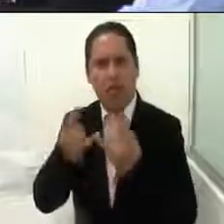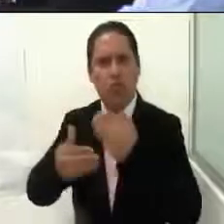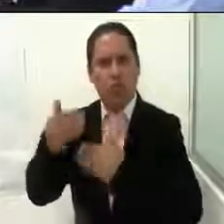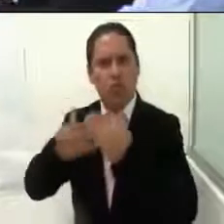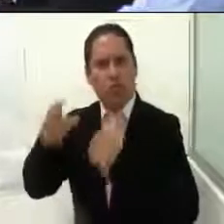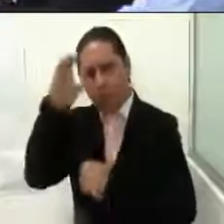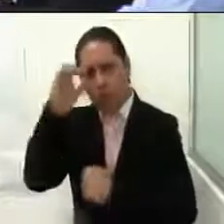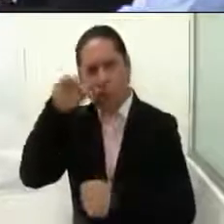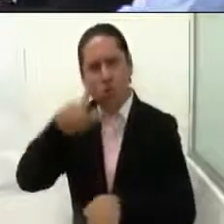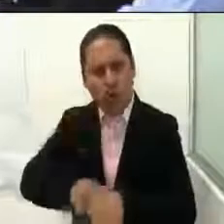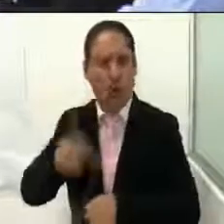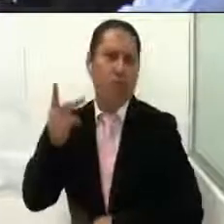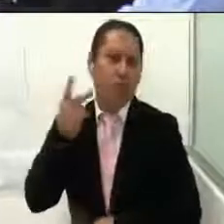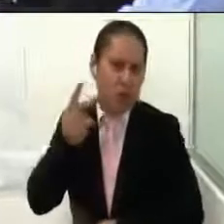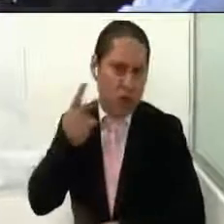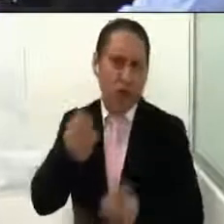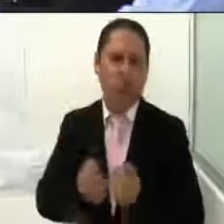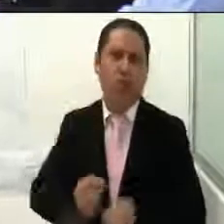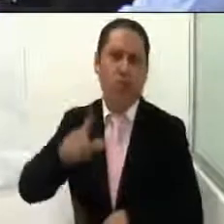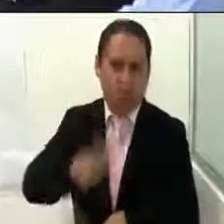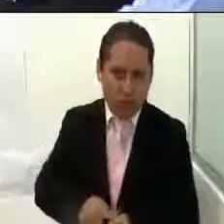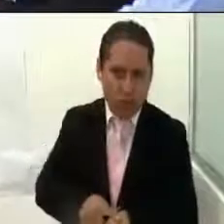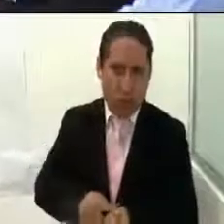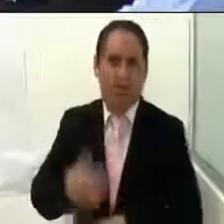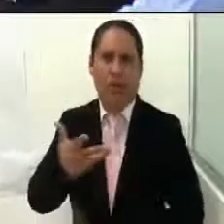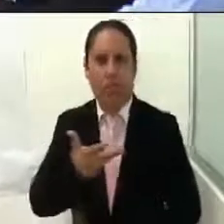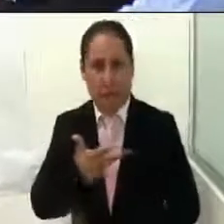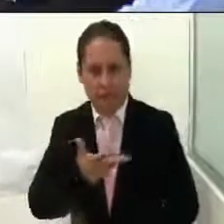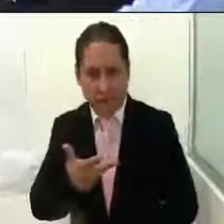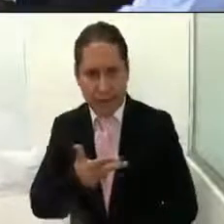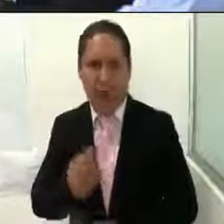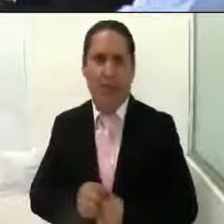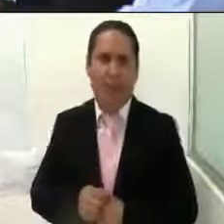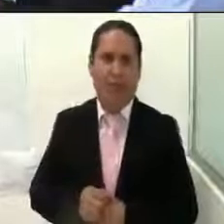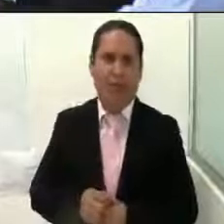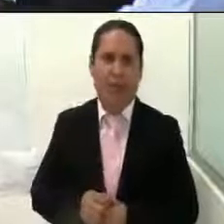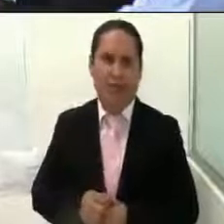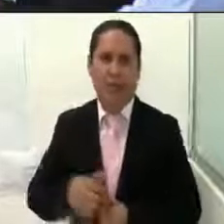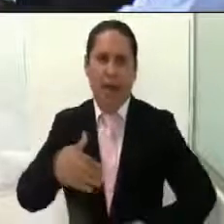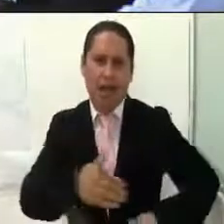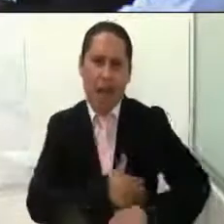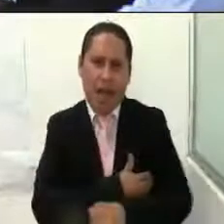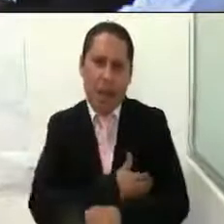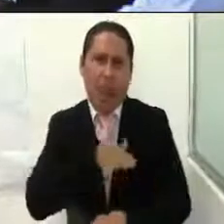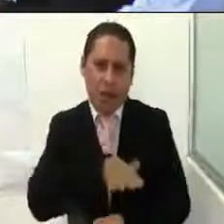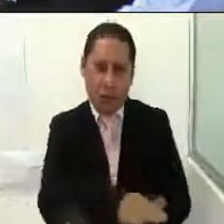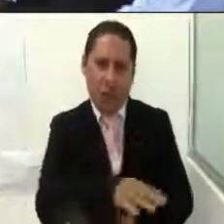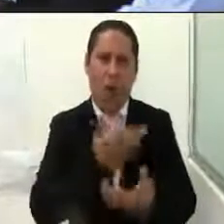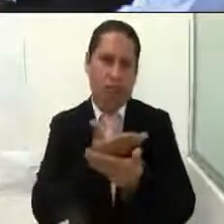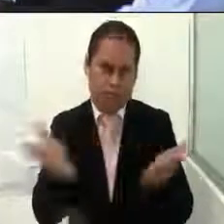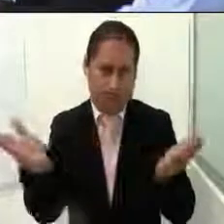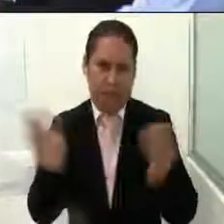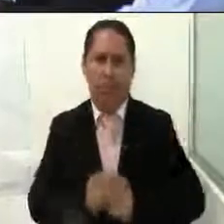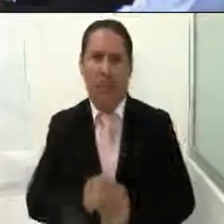político y social en que se encuentran que se encuentran en el archivo general ante tal situación es